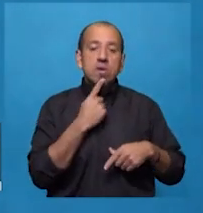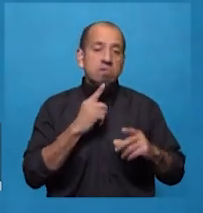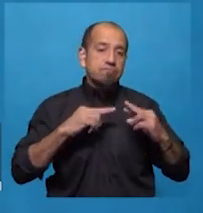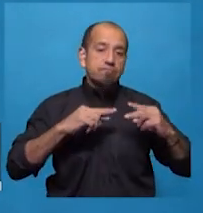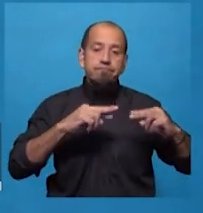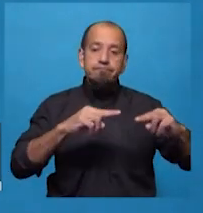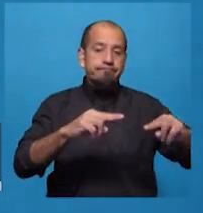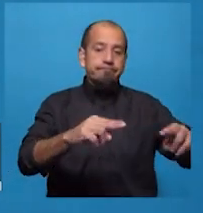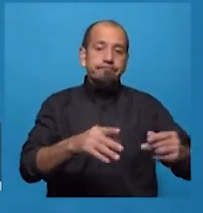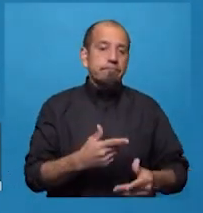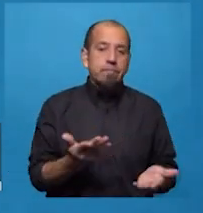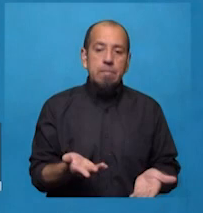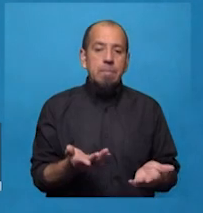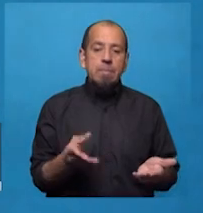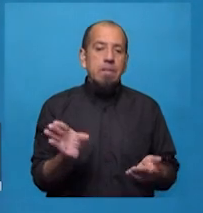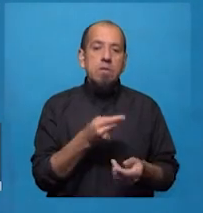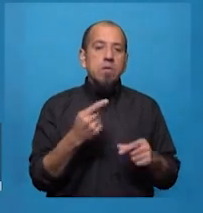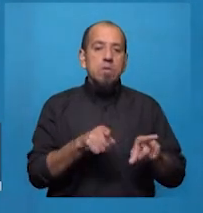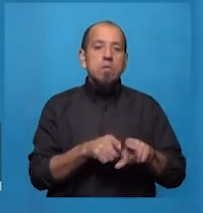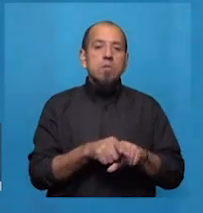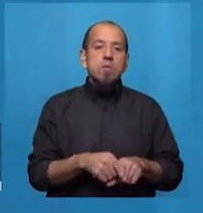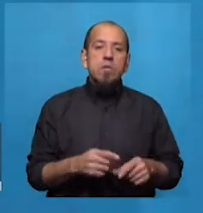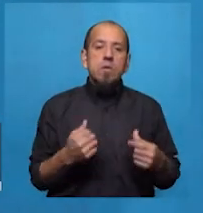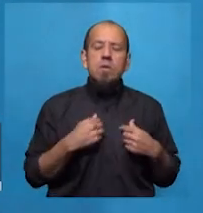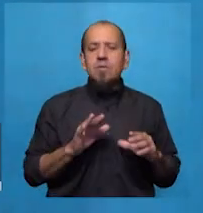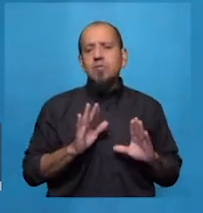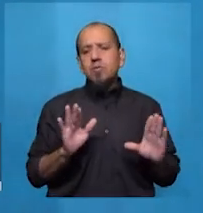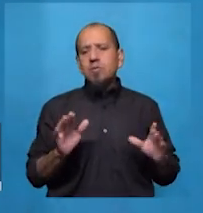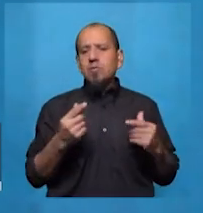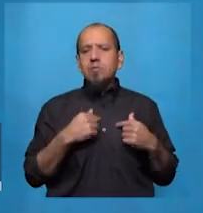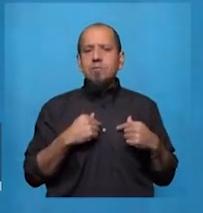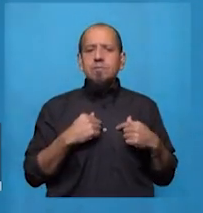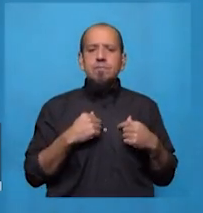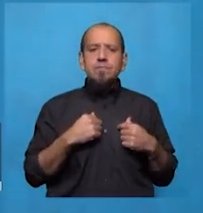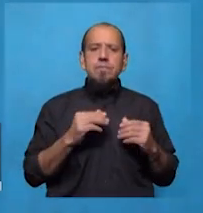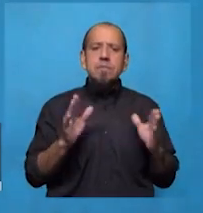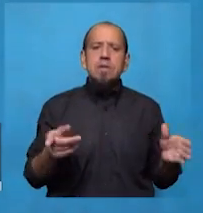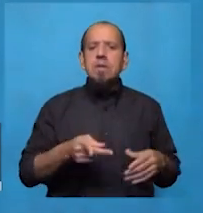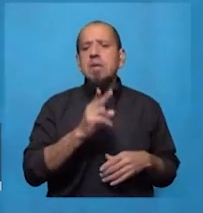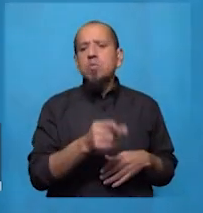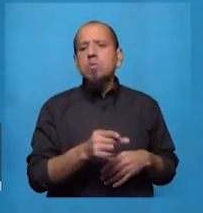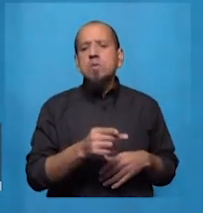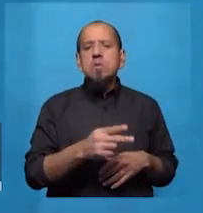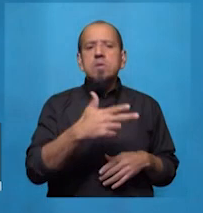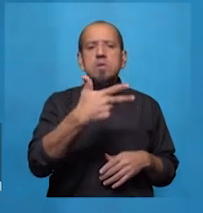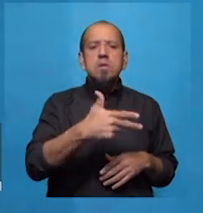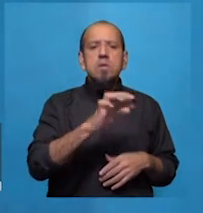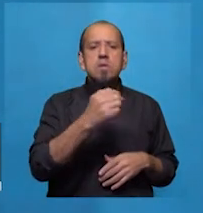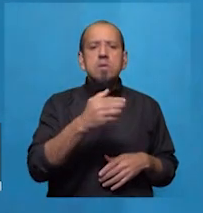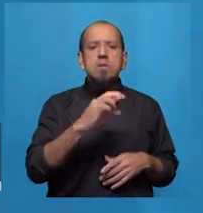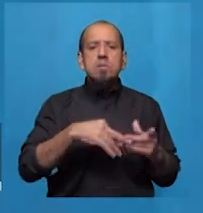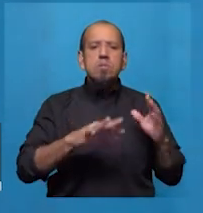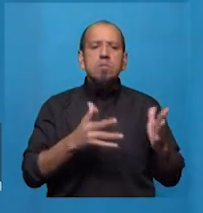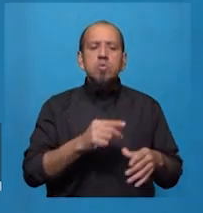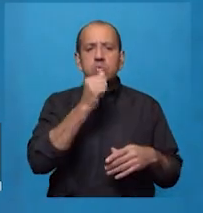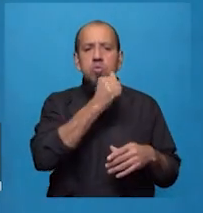misma los resultados no van a mejorar nosotros no queremos entrar en eso de El renunciar como respuesta a